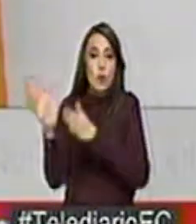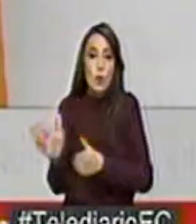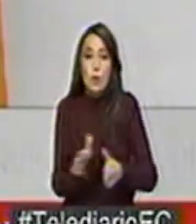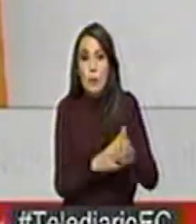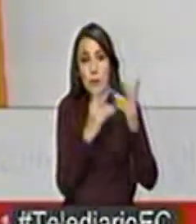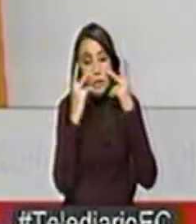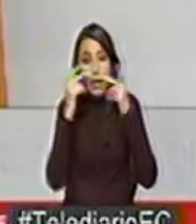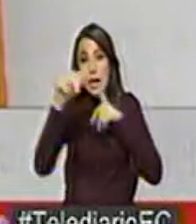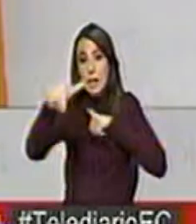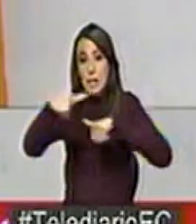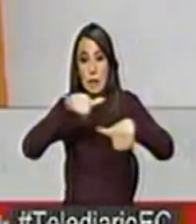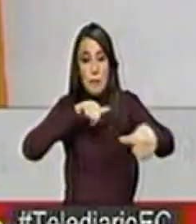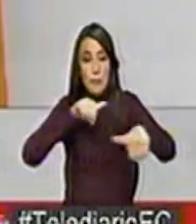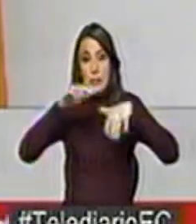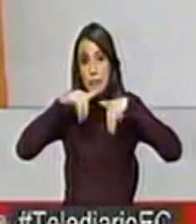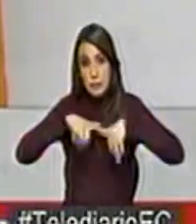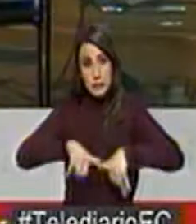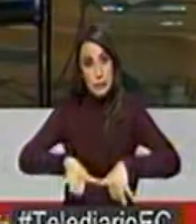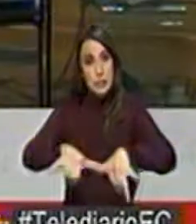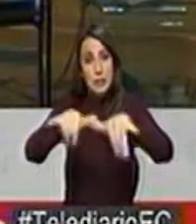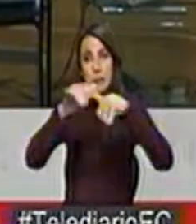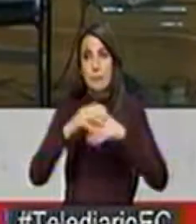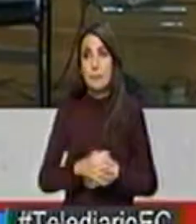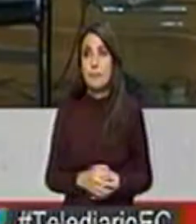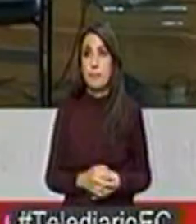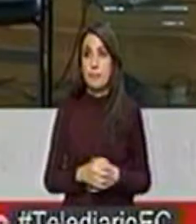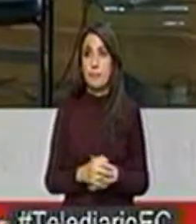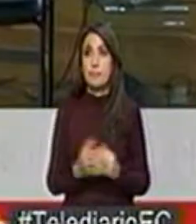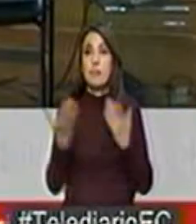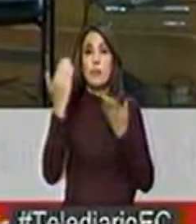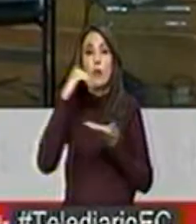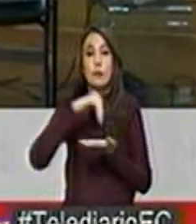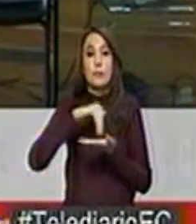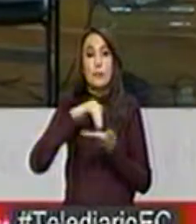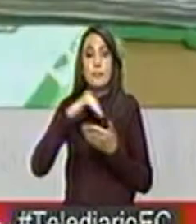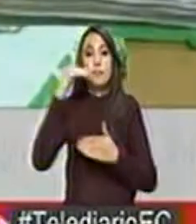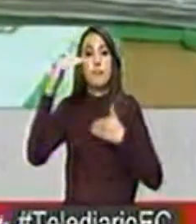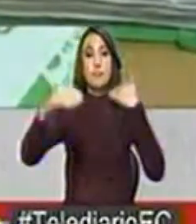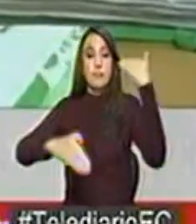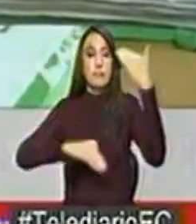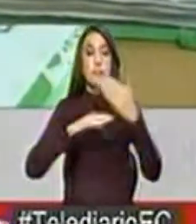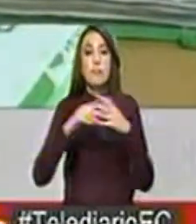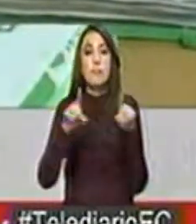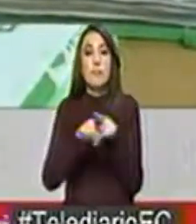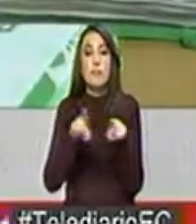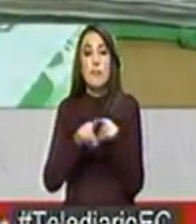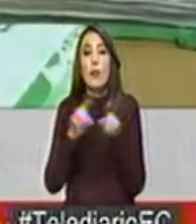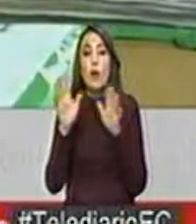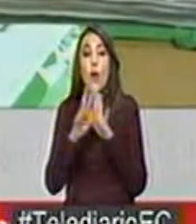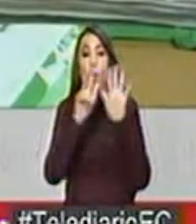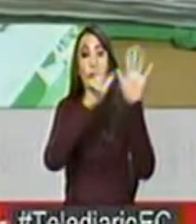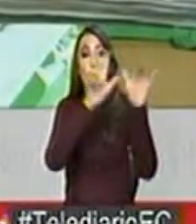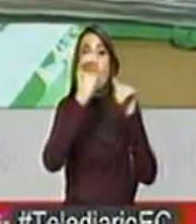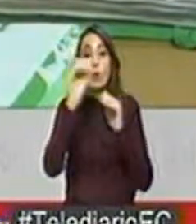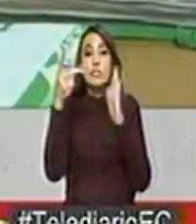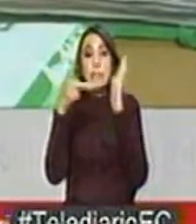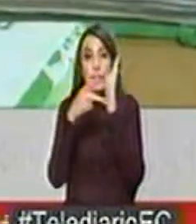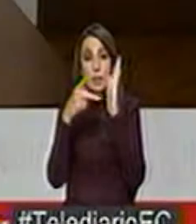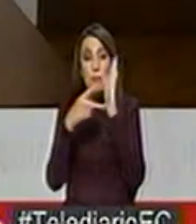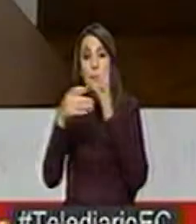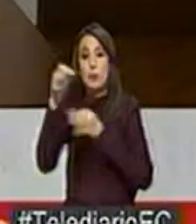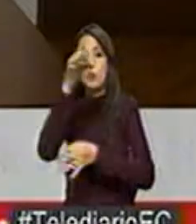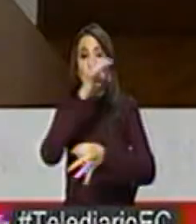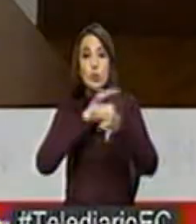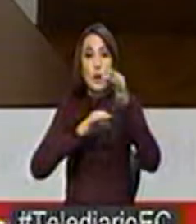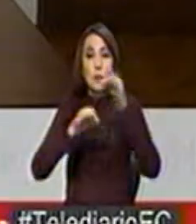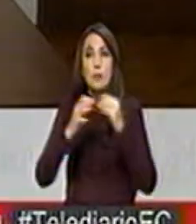administrativa quedaría ya agotada. Una vez se notifique a los magistrados que no superen los 80 puntos, serán removidos.